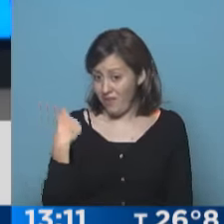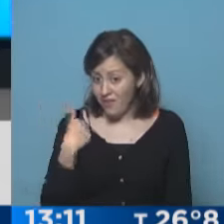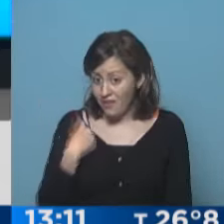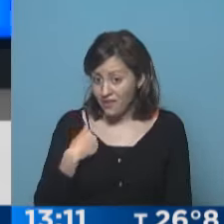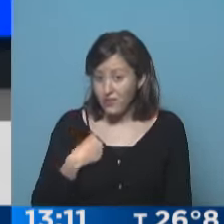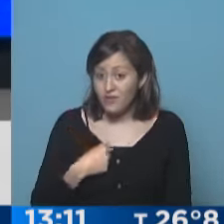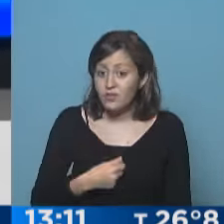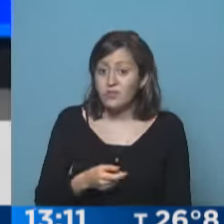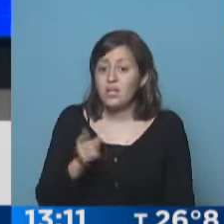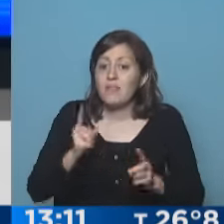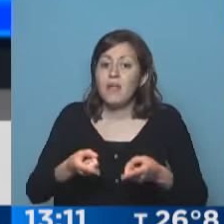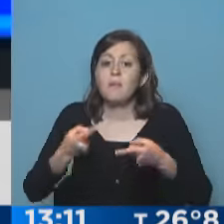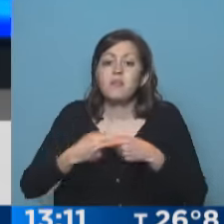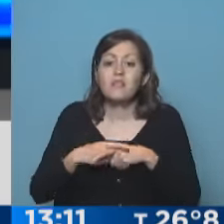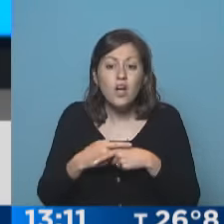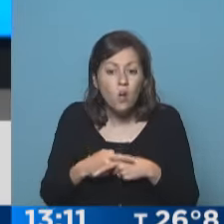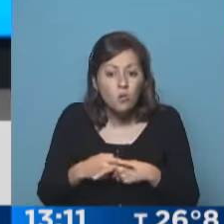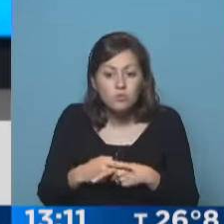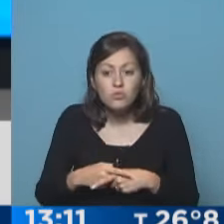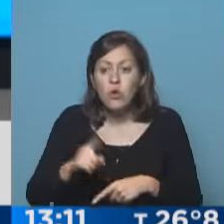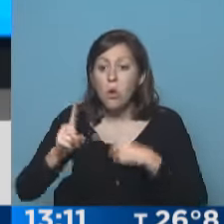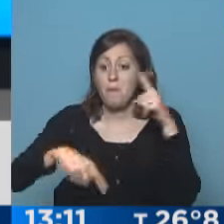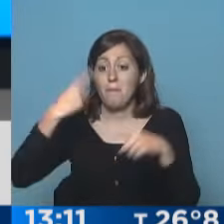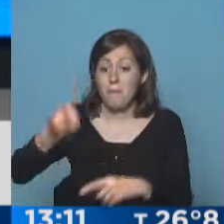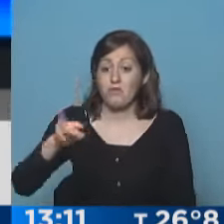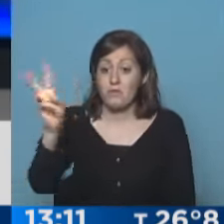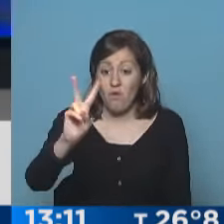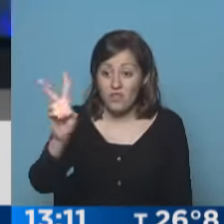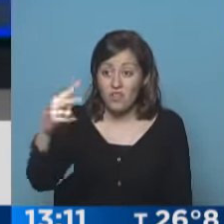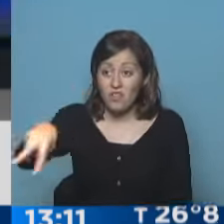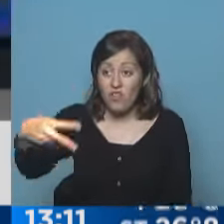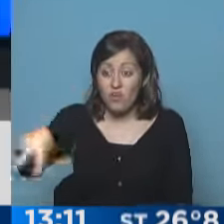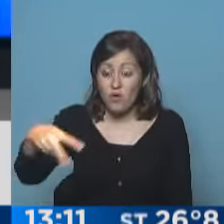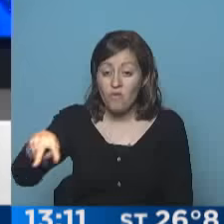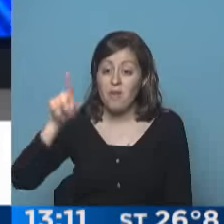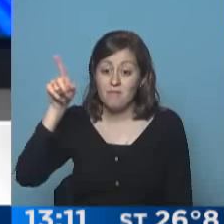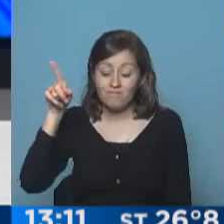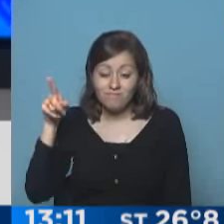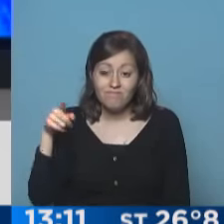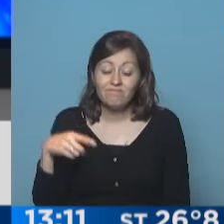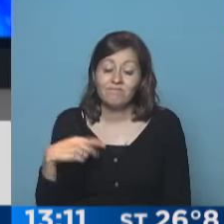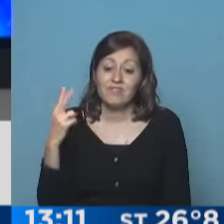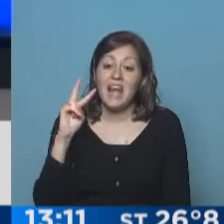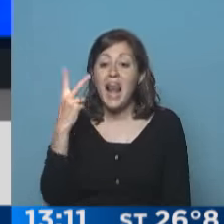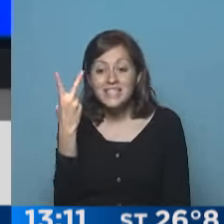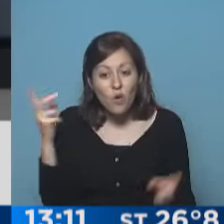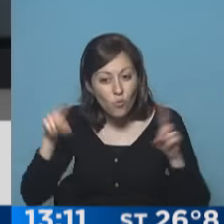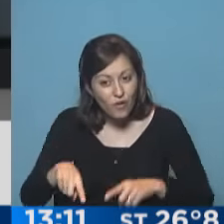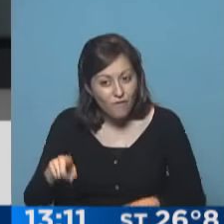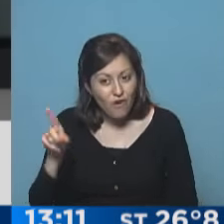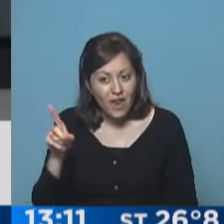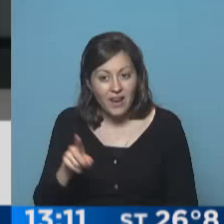también la discusión que se va a dar el próximo 22 de noviembre en el balotas entre lo que propone